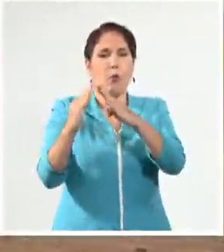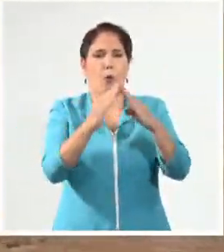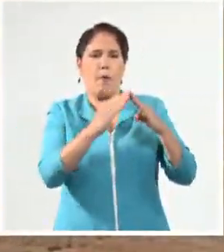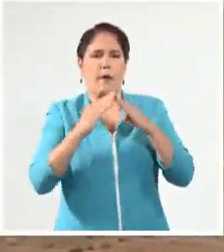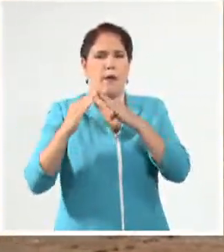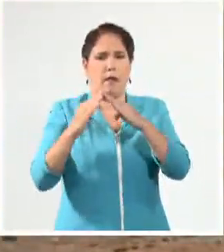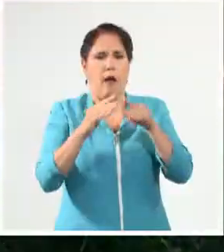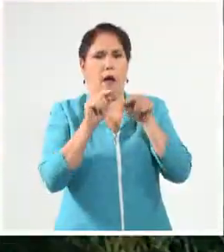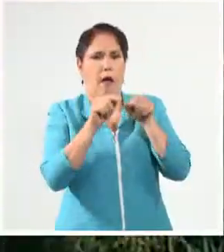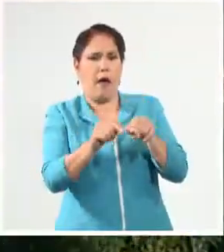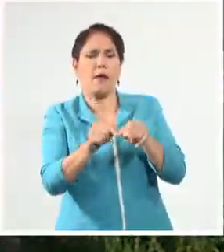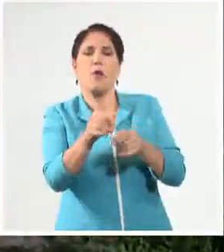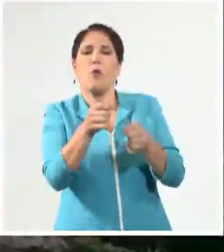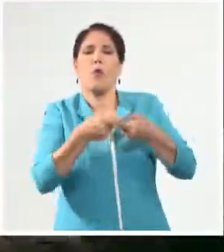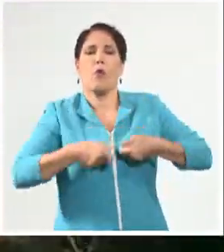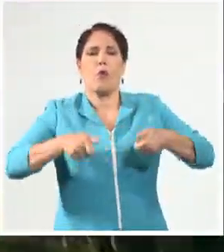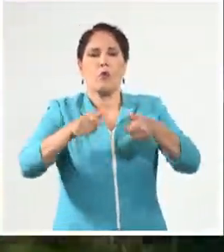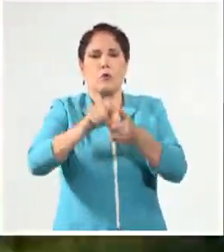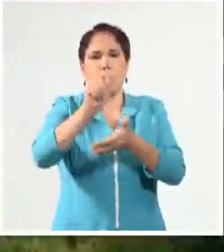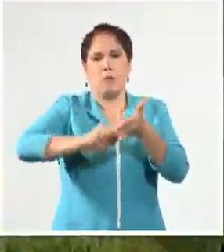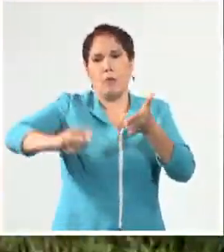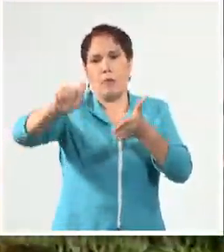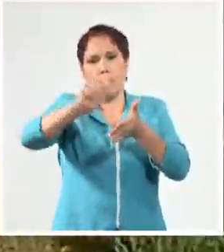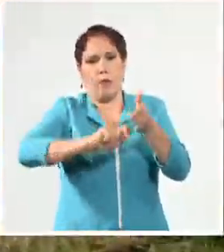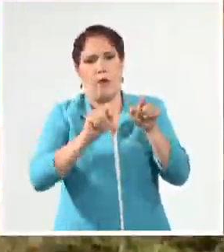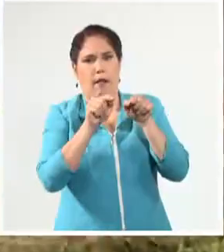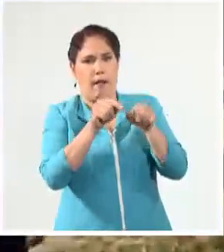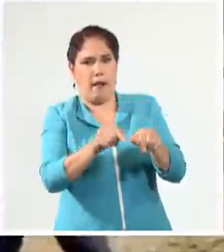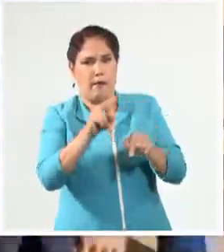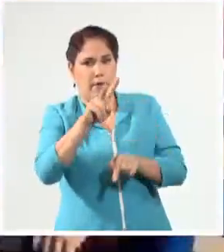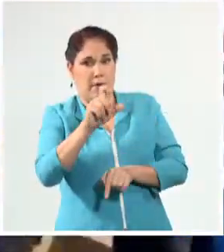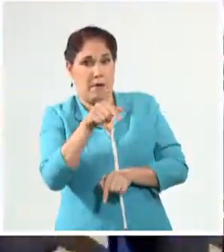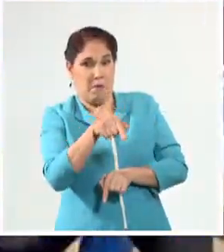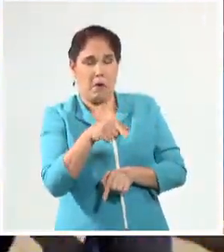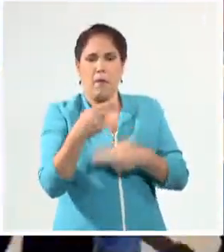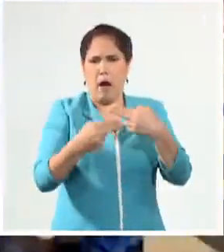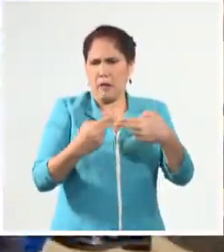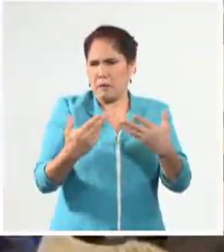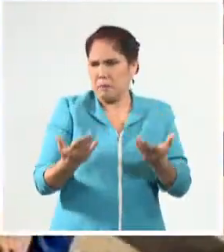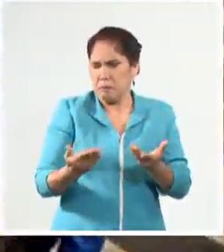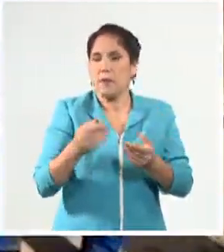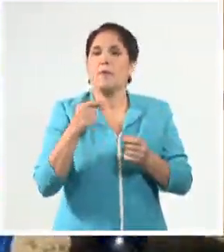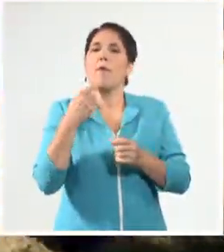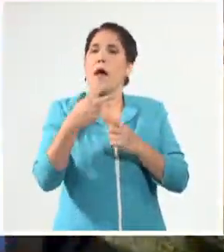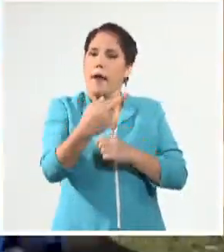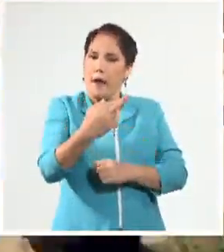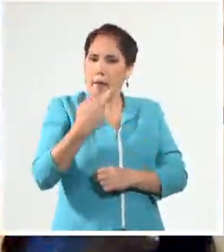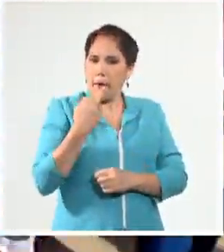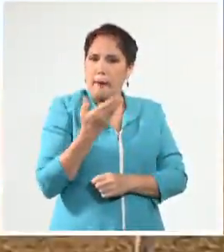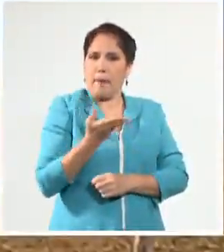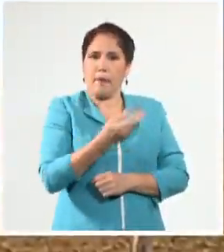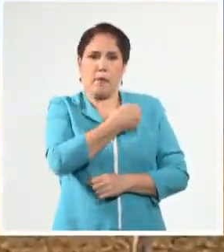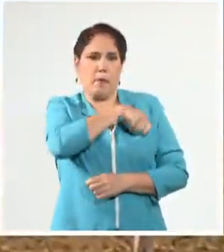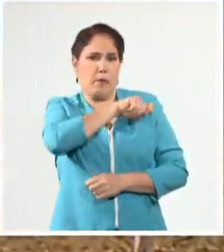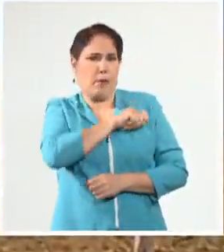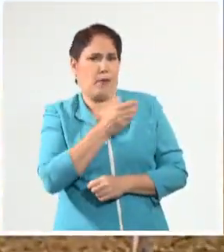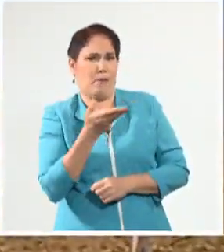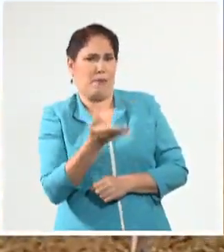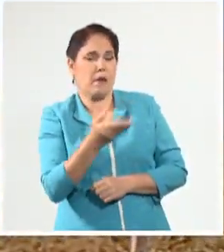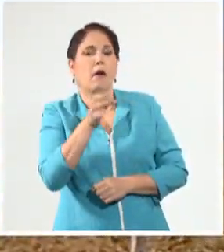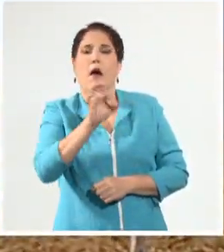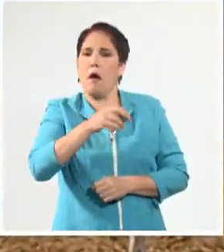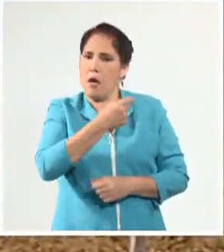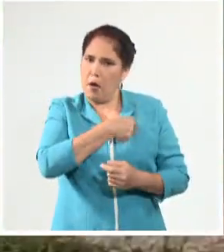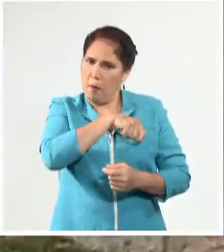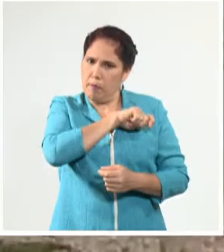ubicada en el consejo popular awada de moya allí conoció las acciones que se han realizado para dar respuesta a los reclamos de los pobladores y transformar